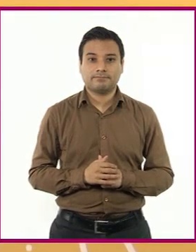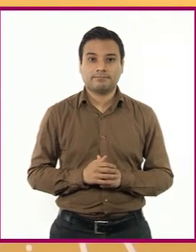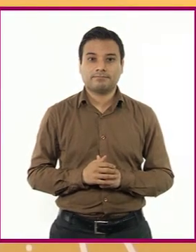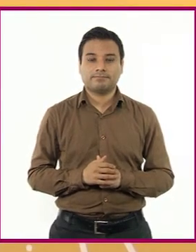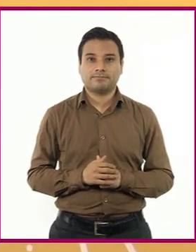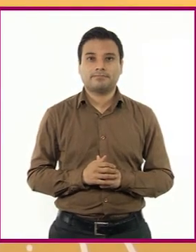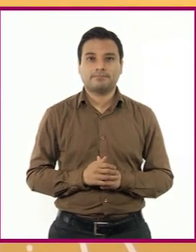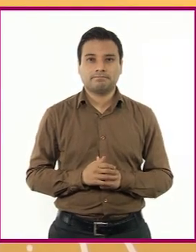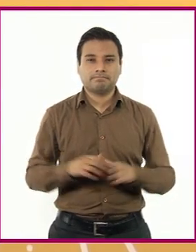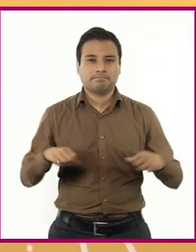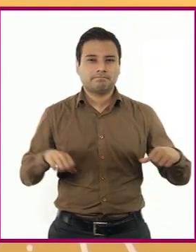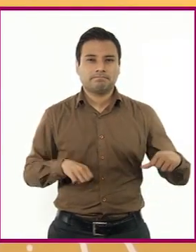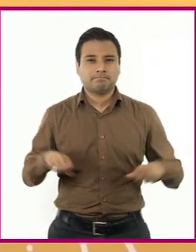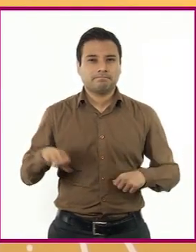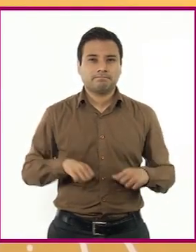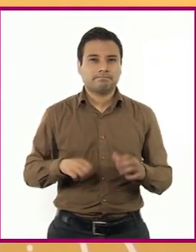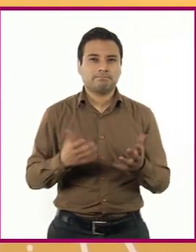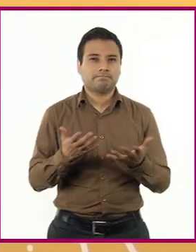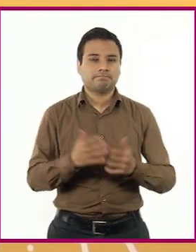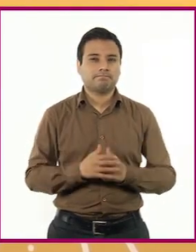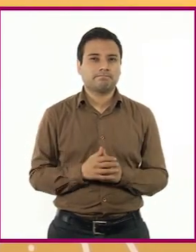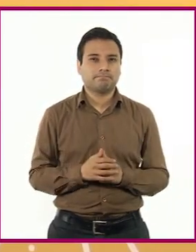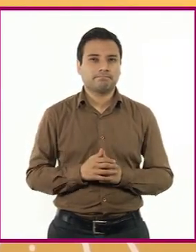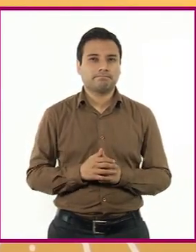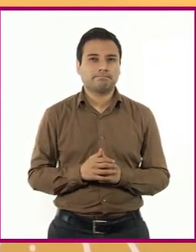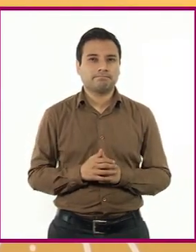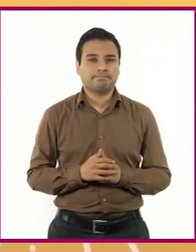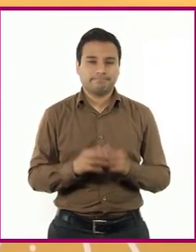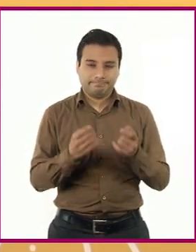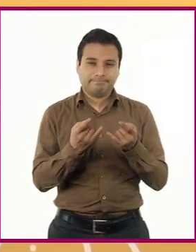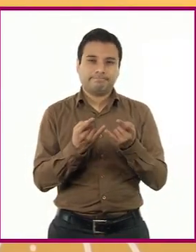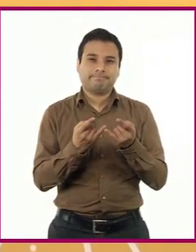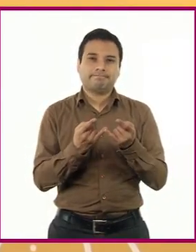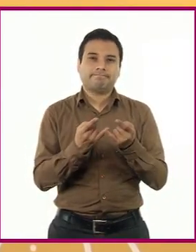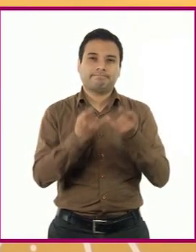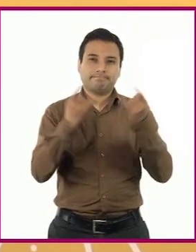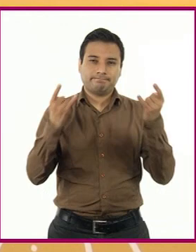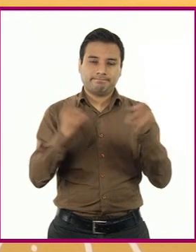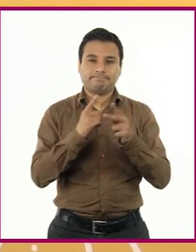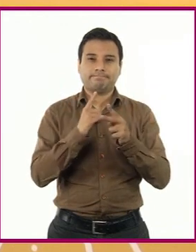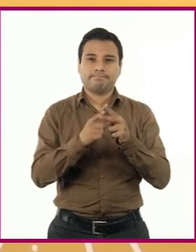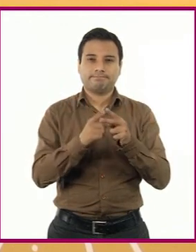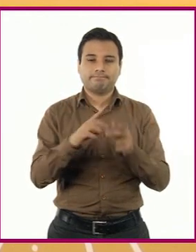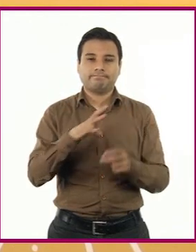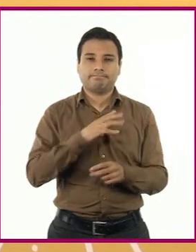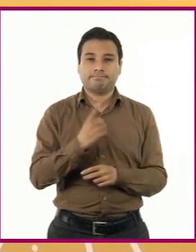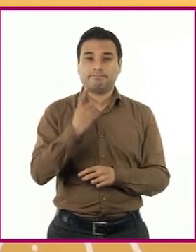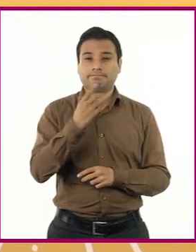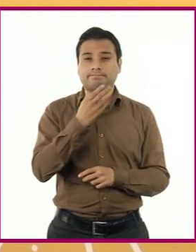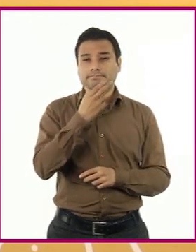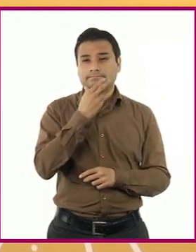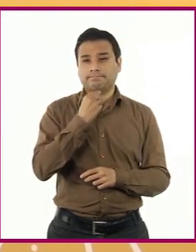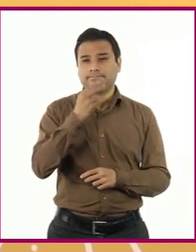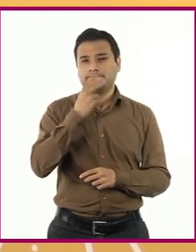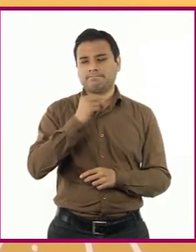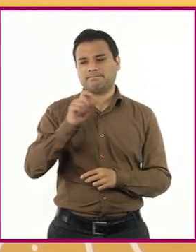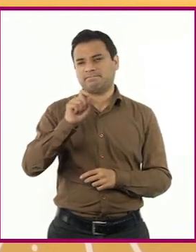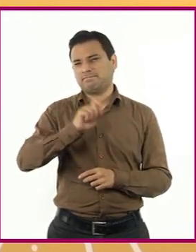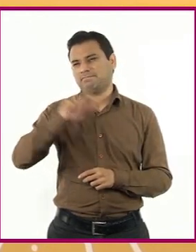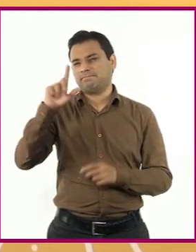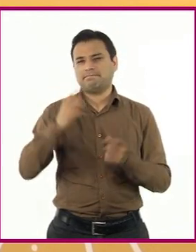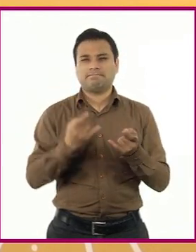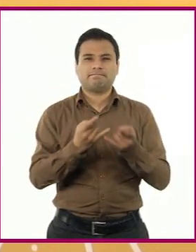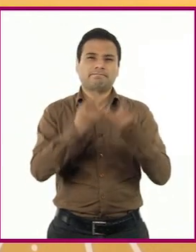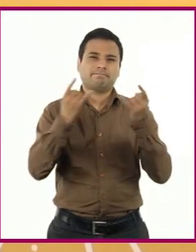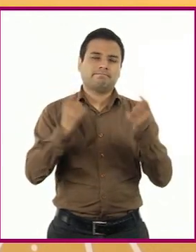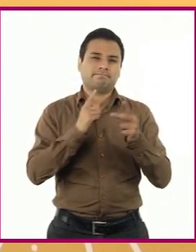Reto de la sesión. En la historia de las matemáticas existe un matemático, historiador y pensador